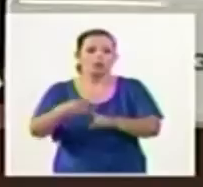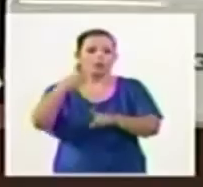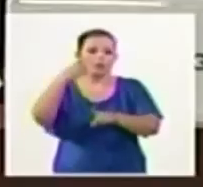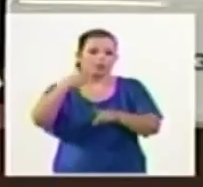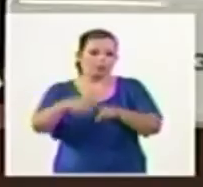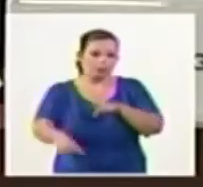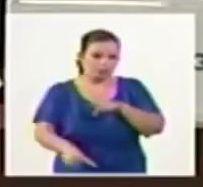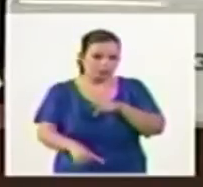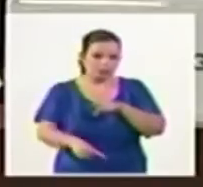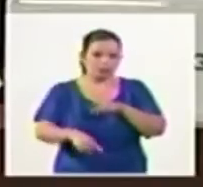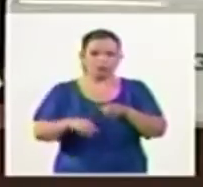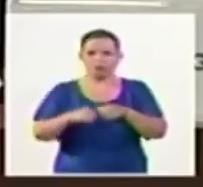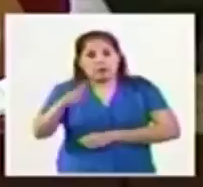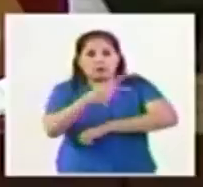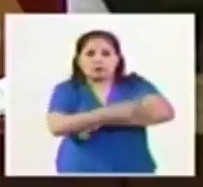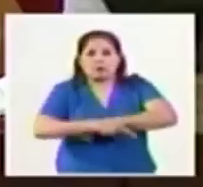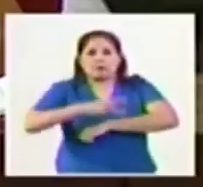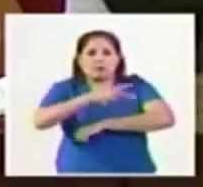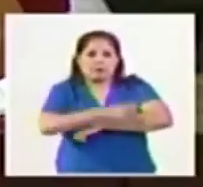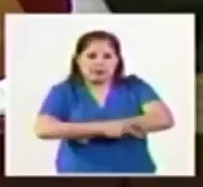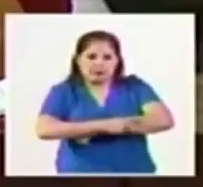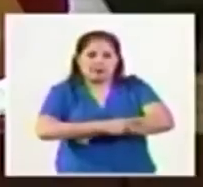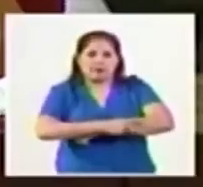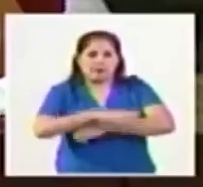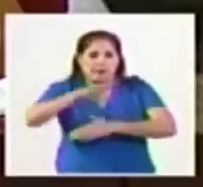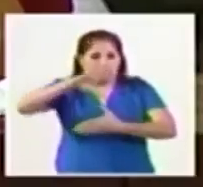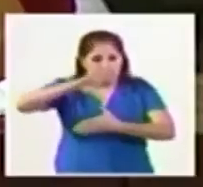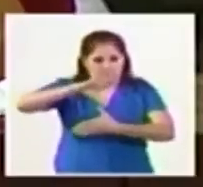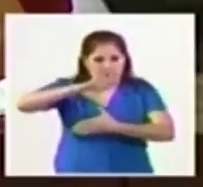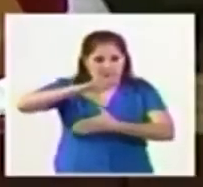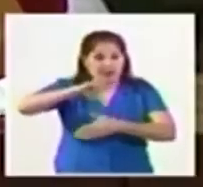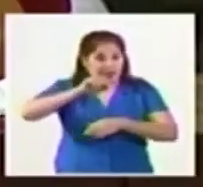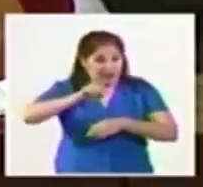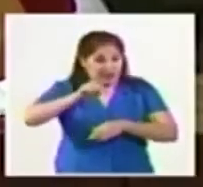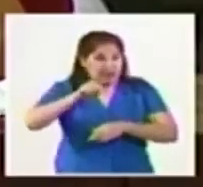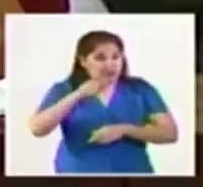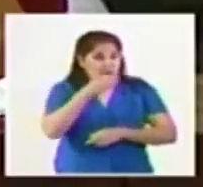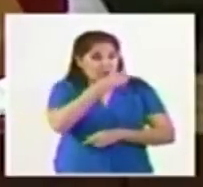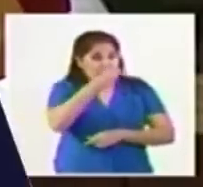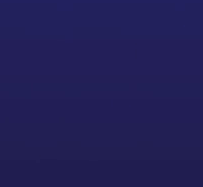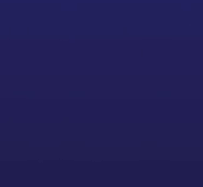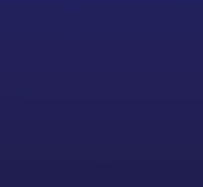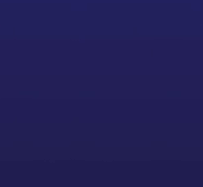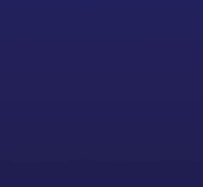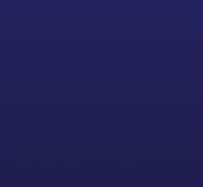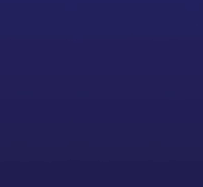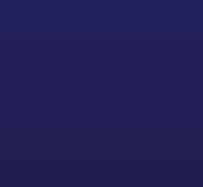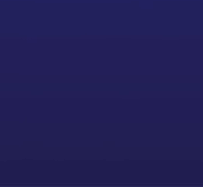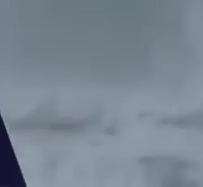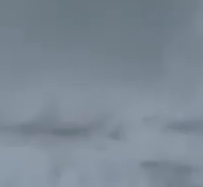Maduro, Nicaragua, Daniel Ortega y Bolivia, Luis Arce, entre otros políticos.